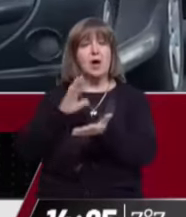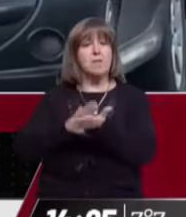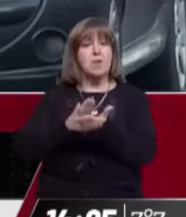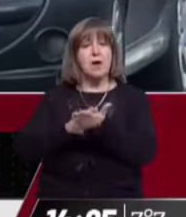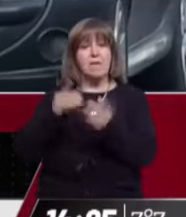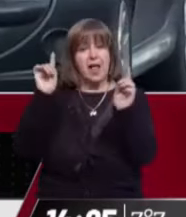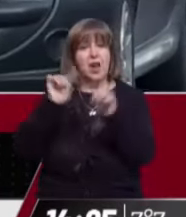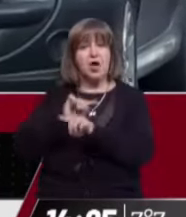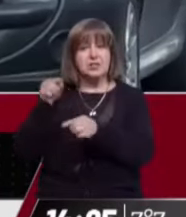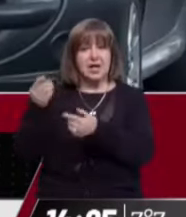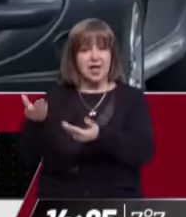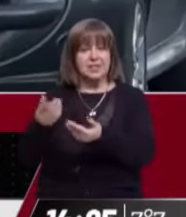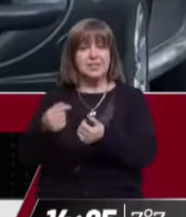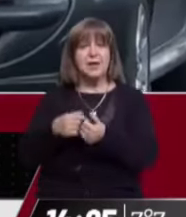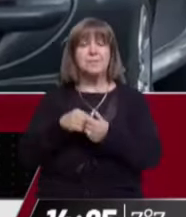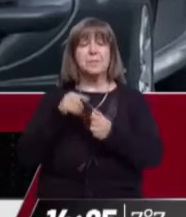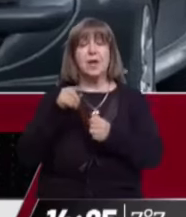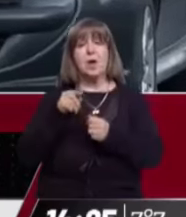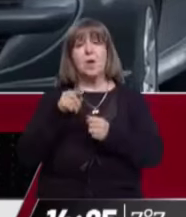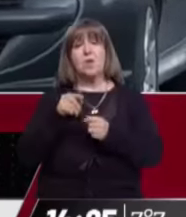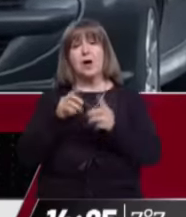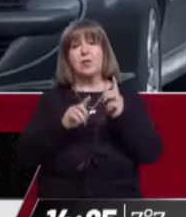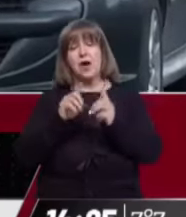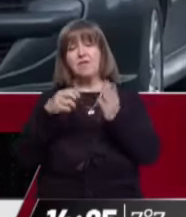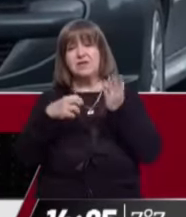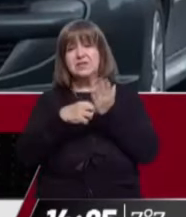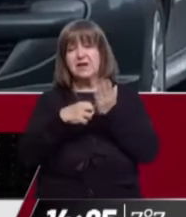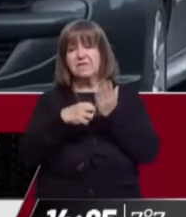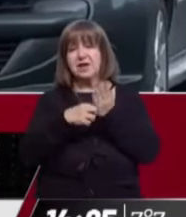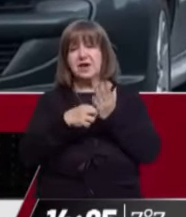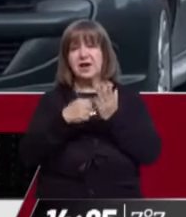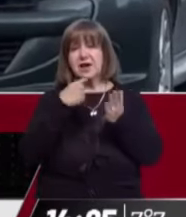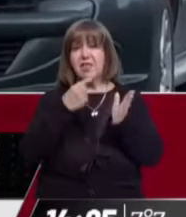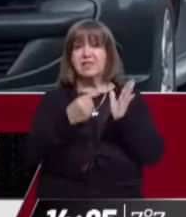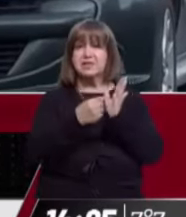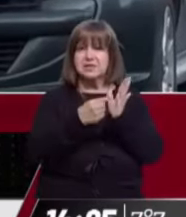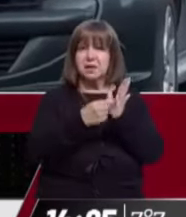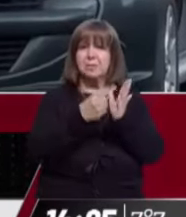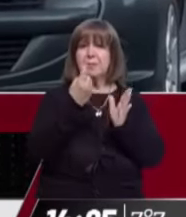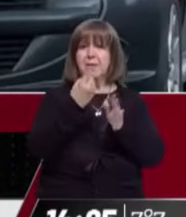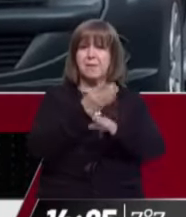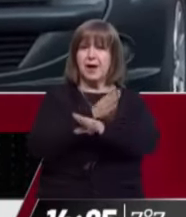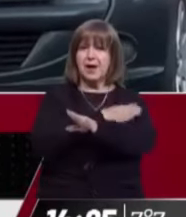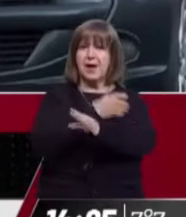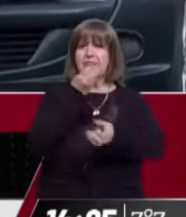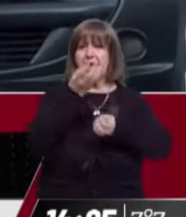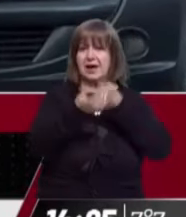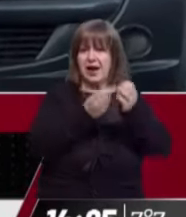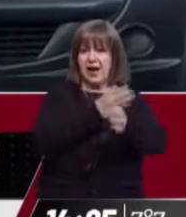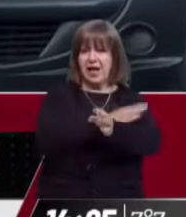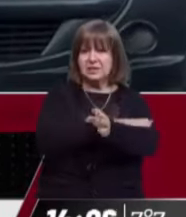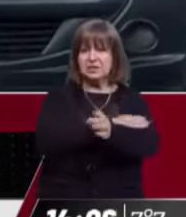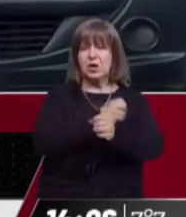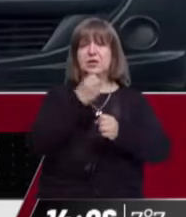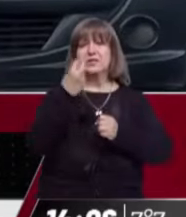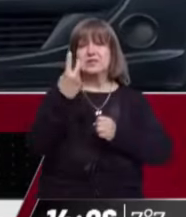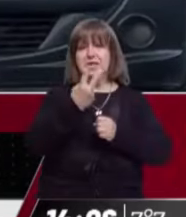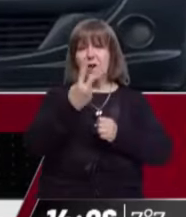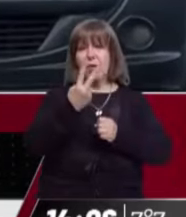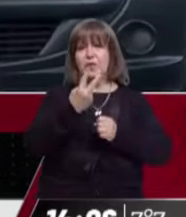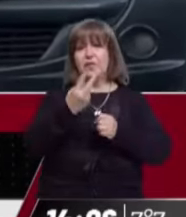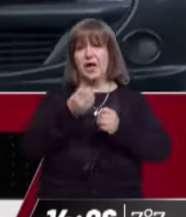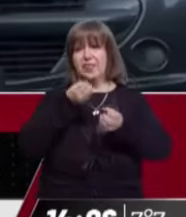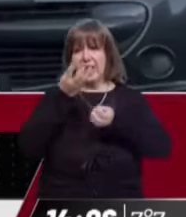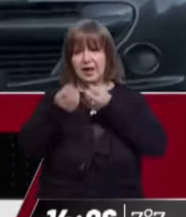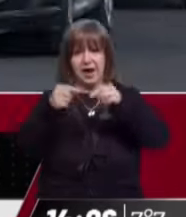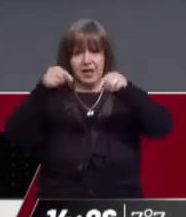Cuando nosotros advertíamos, o la Fiscalía muy bien advertía algunas contradicciones entre su primera declaración, su segunda declaración de